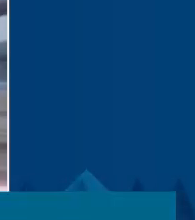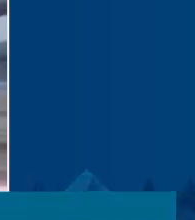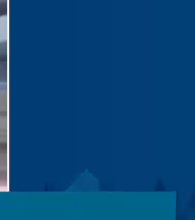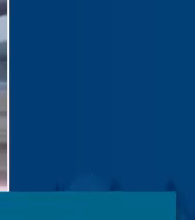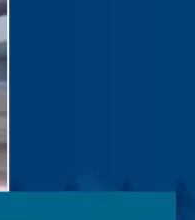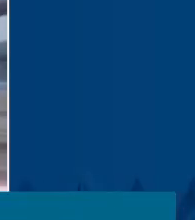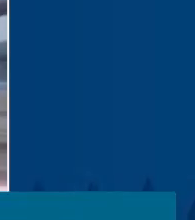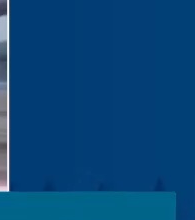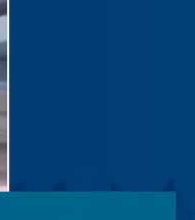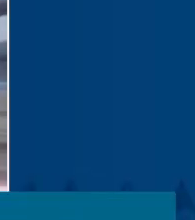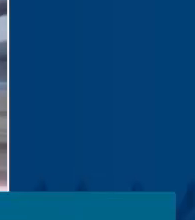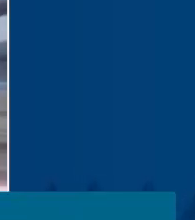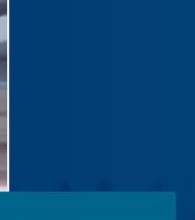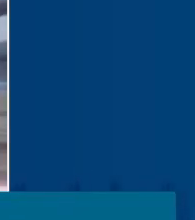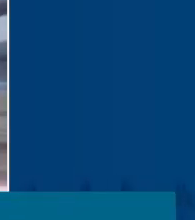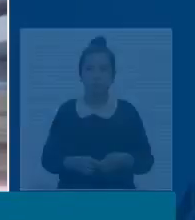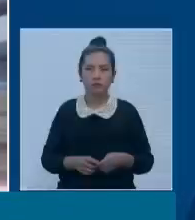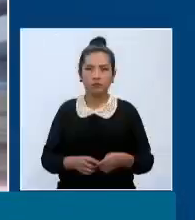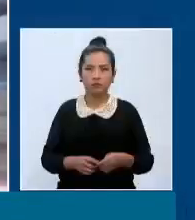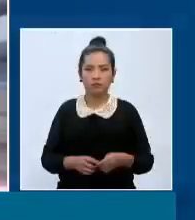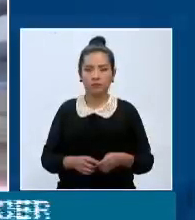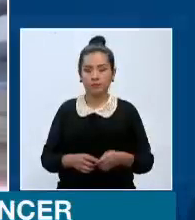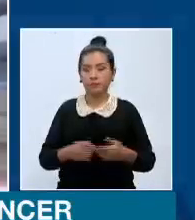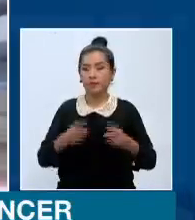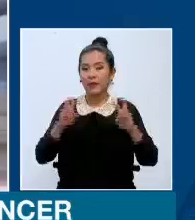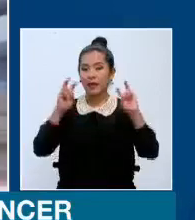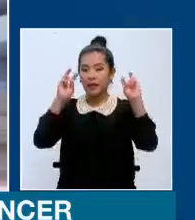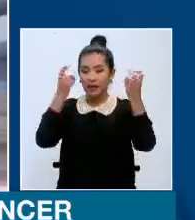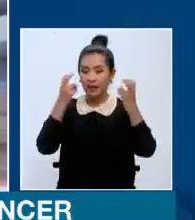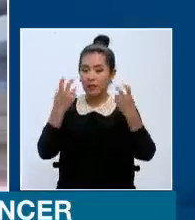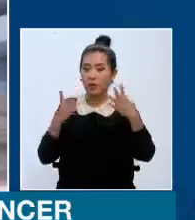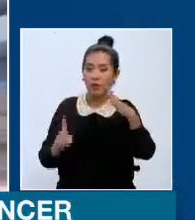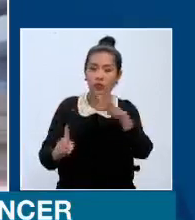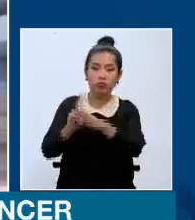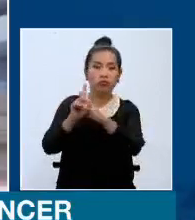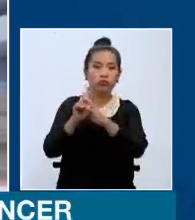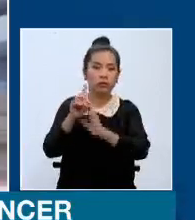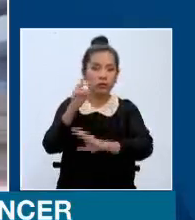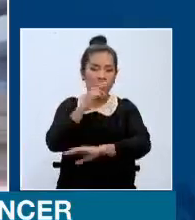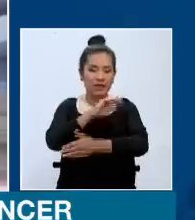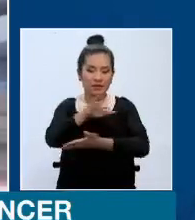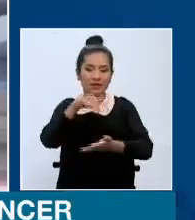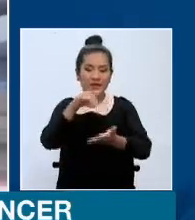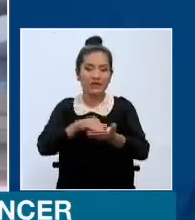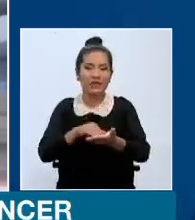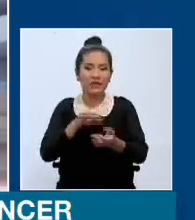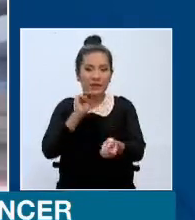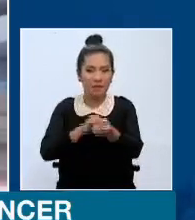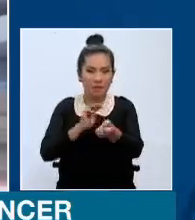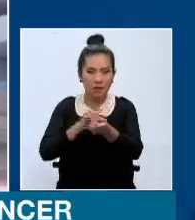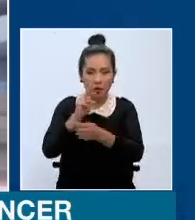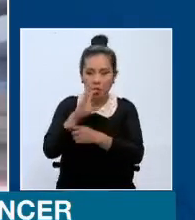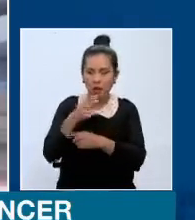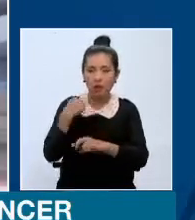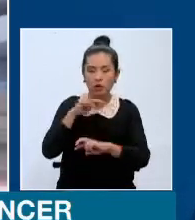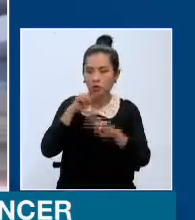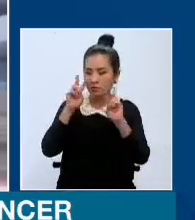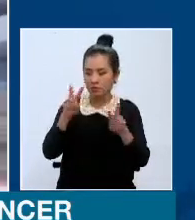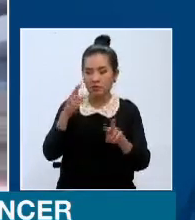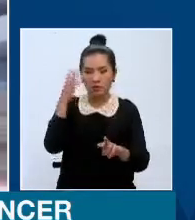realidad. Parecía que nunca iba a llegar este día, el día que se ha inaugurado, ver esos equipos